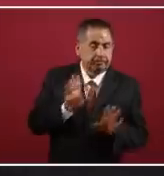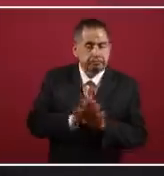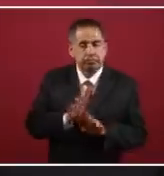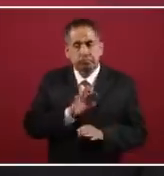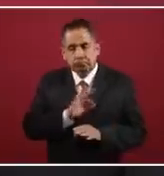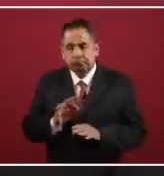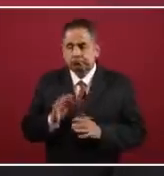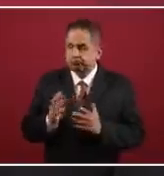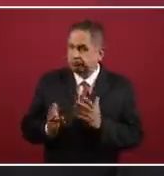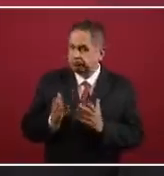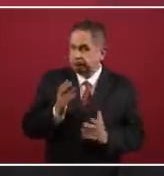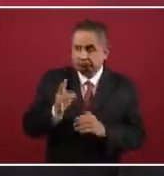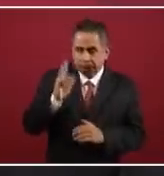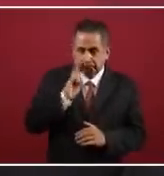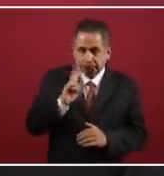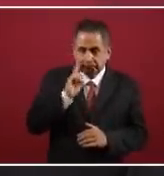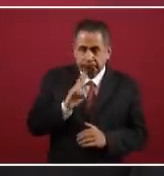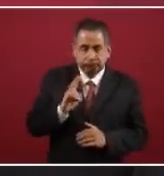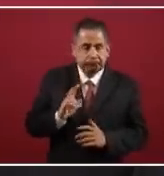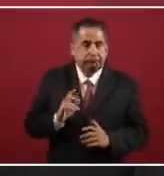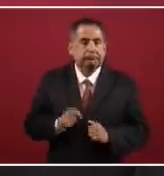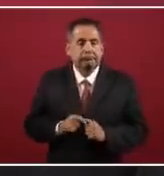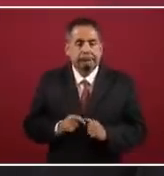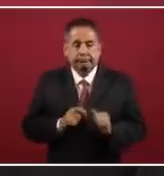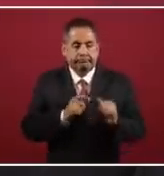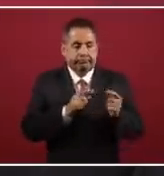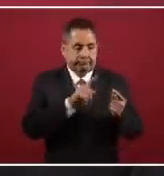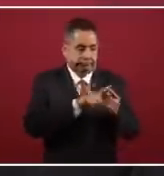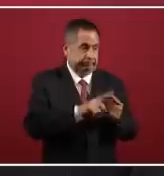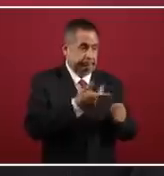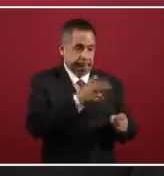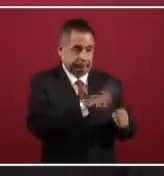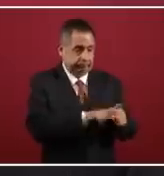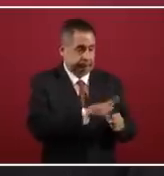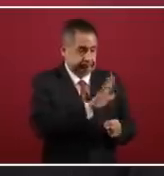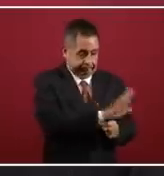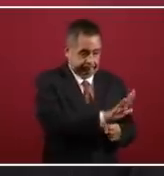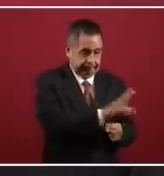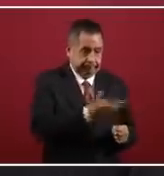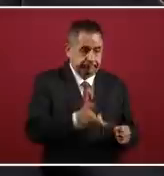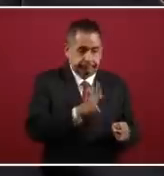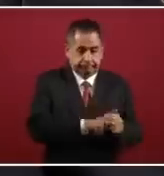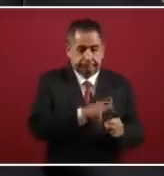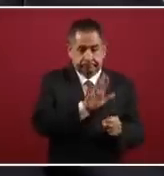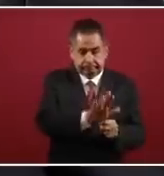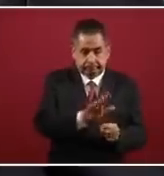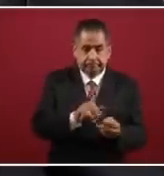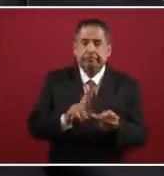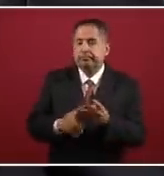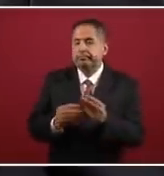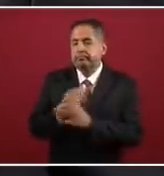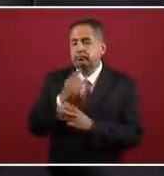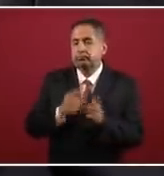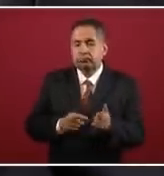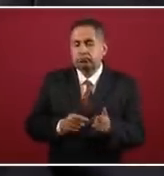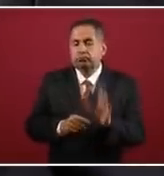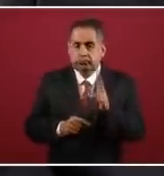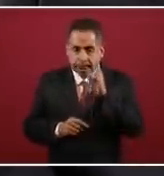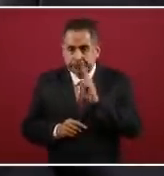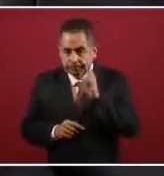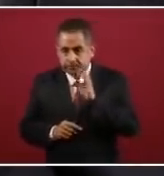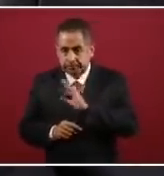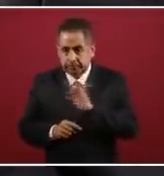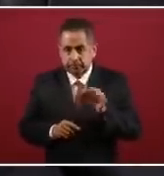posible que se mantenga el hospital IMSS Bienestar